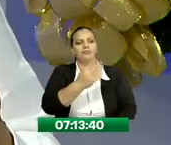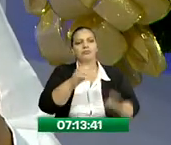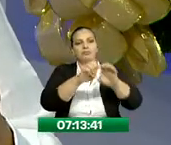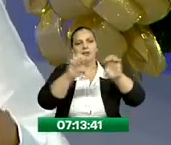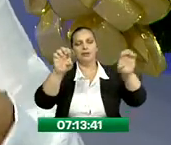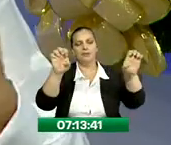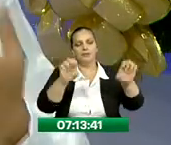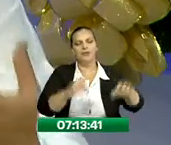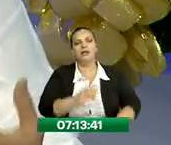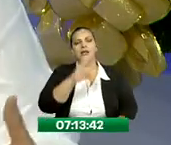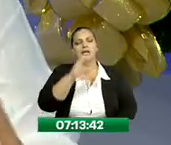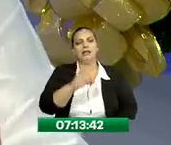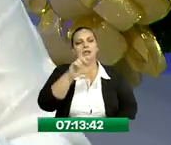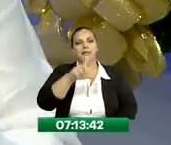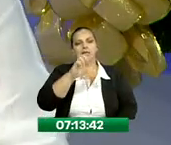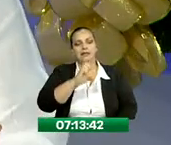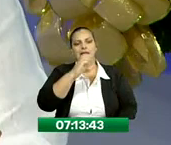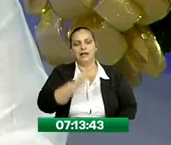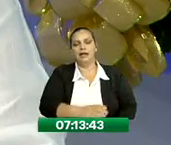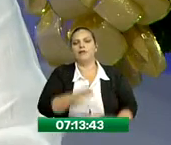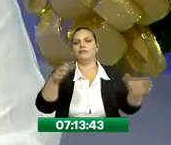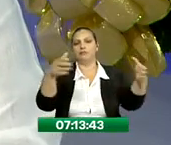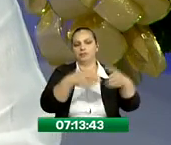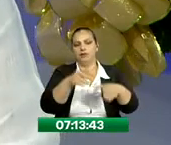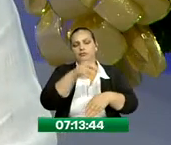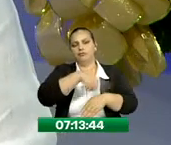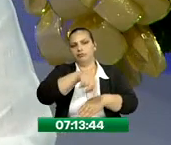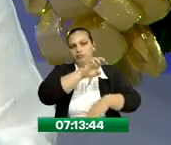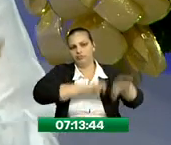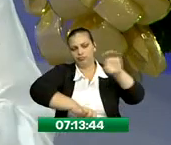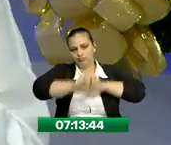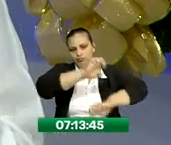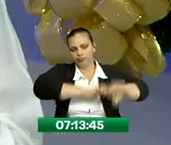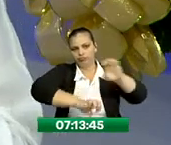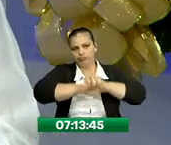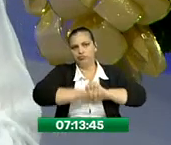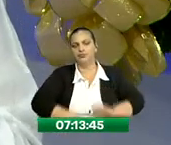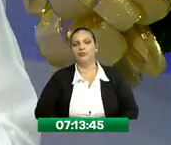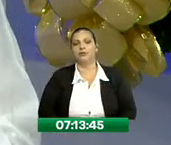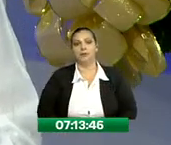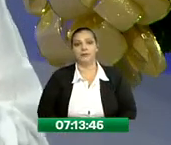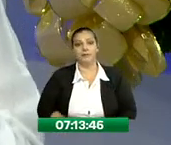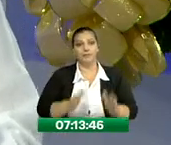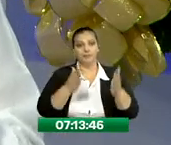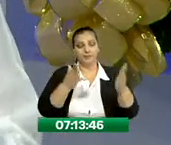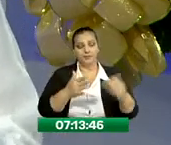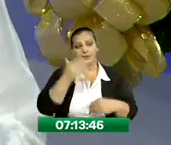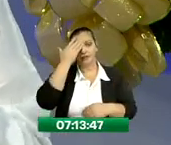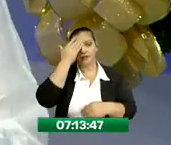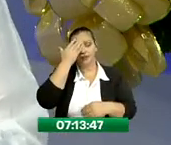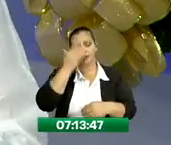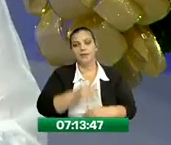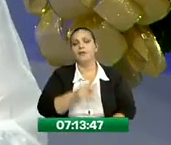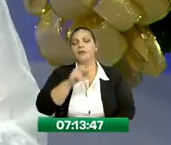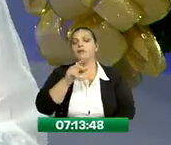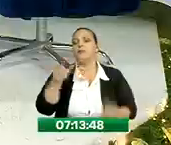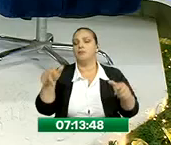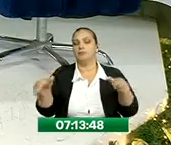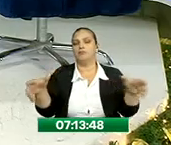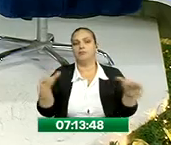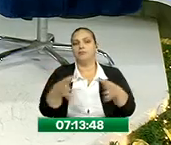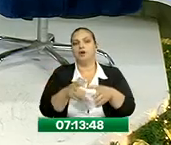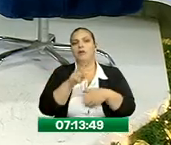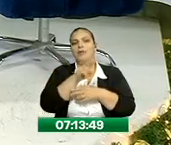los que generan, distribuyen la energía. Esas 25 empresas están intervenidas, las 25.